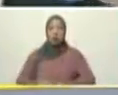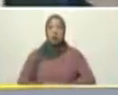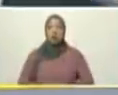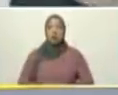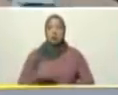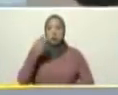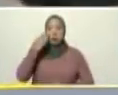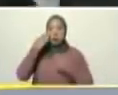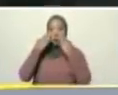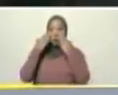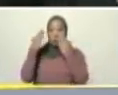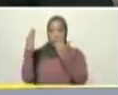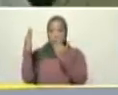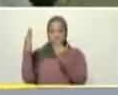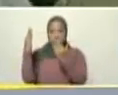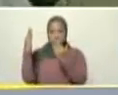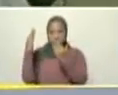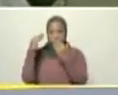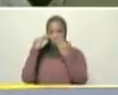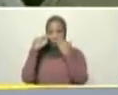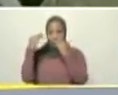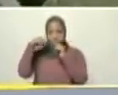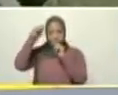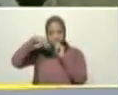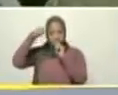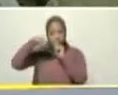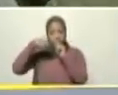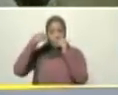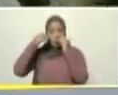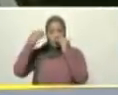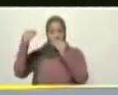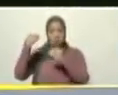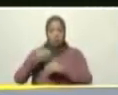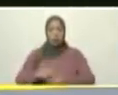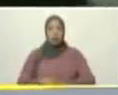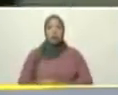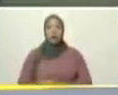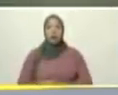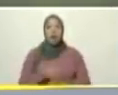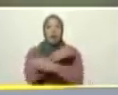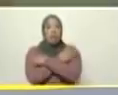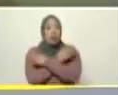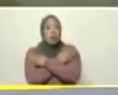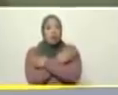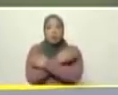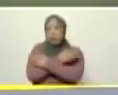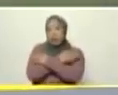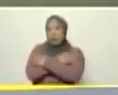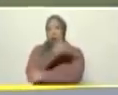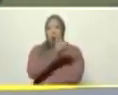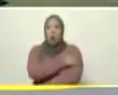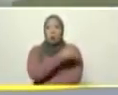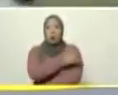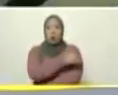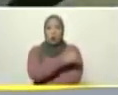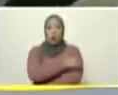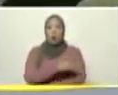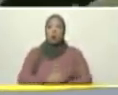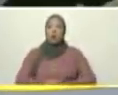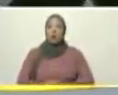Las paredes eran, estaba esta parte igualita de aquí, esta parte era igualita.